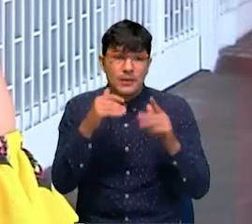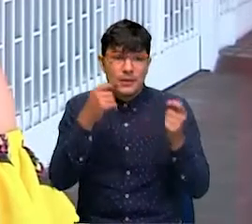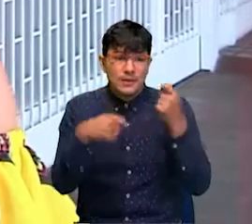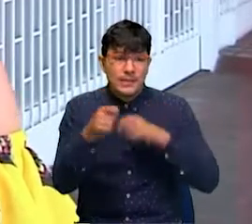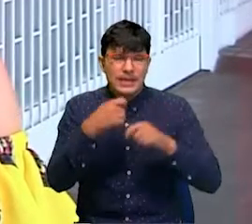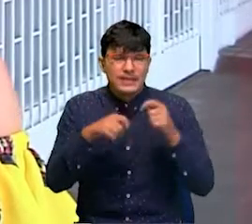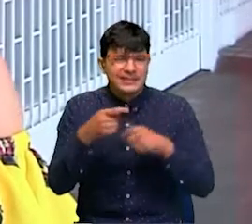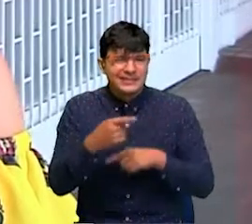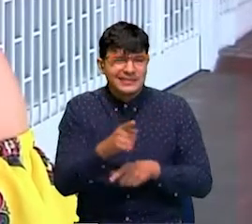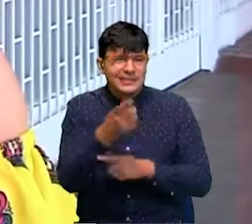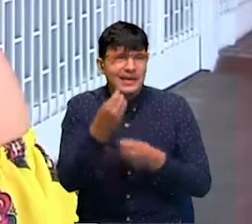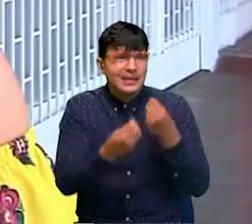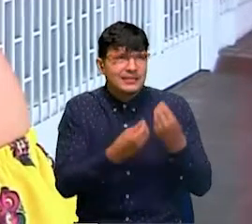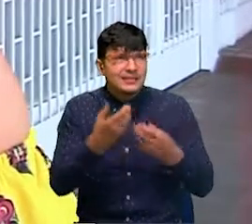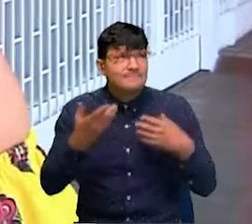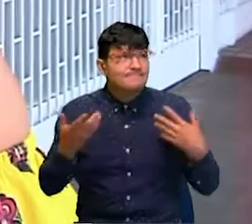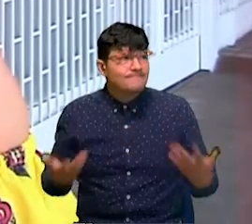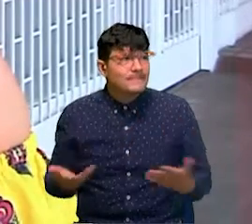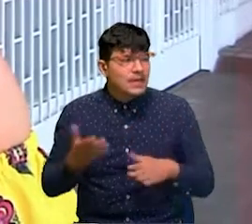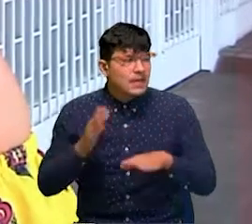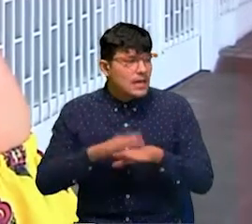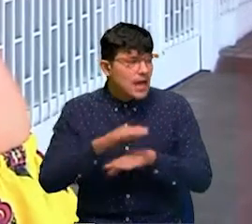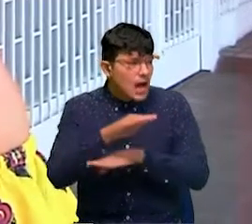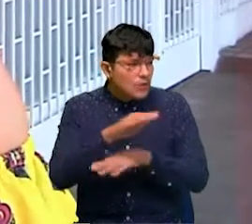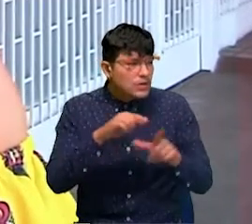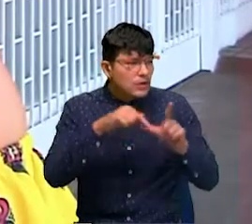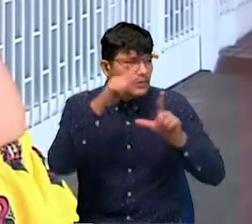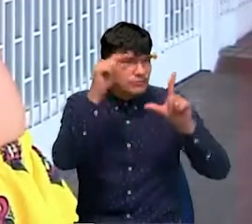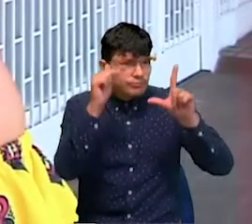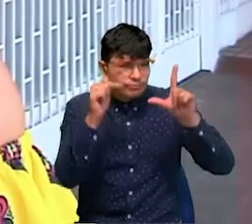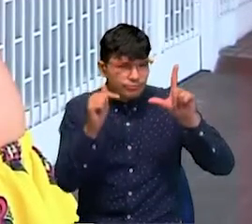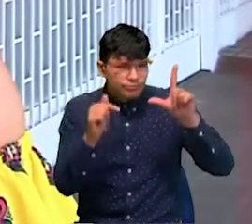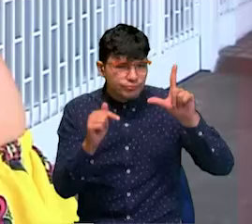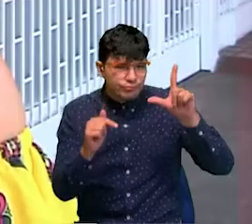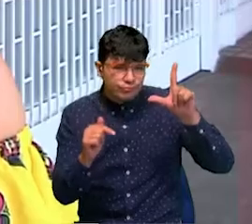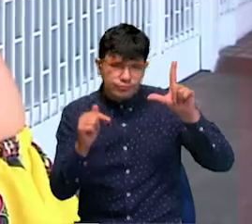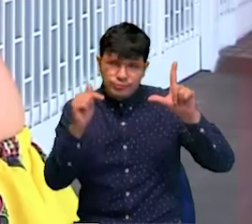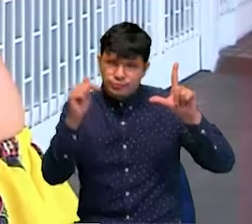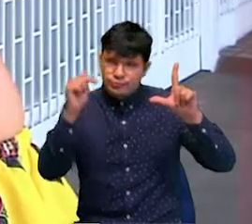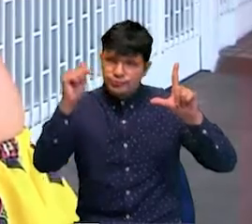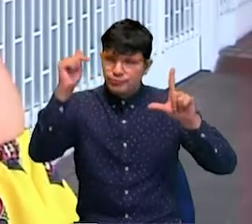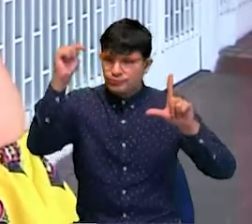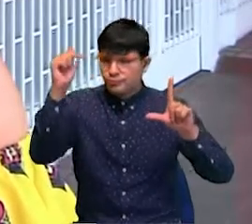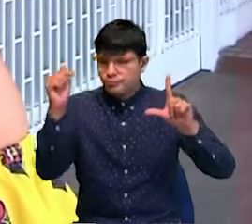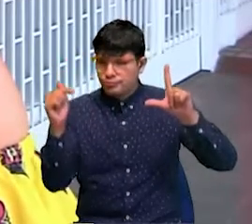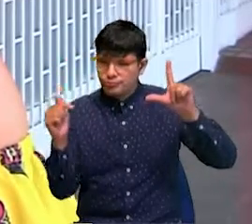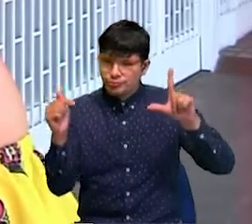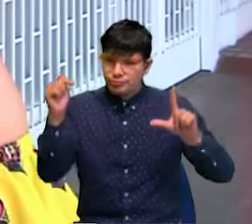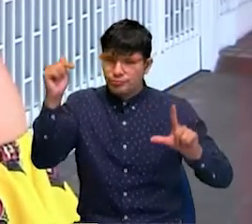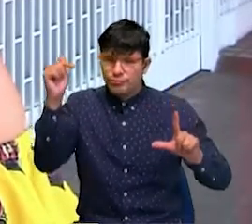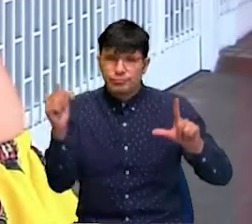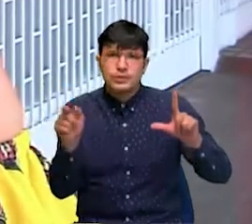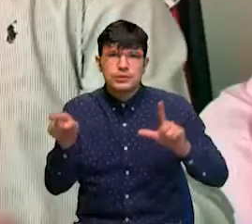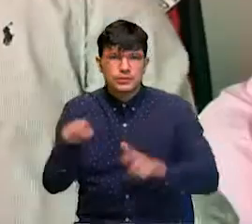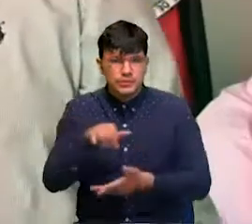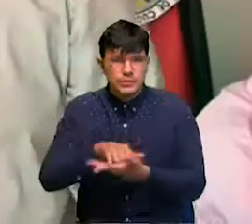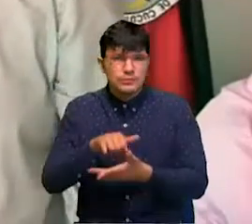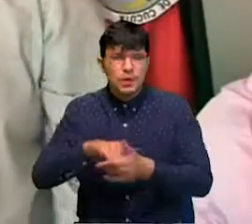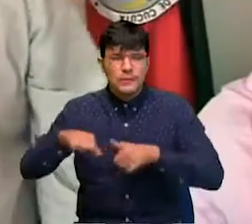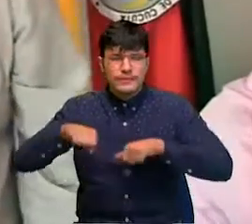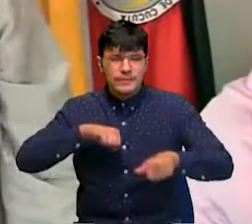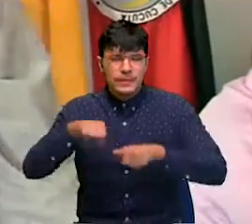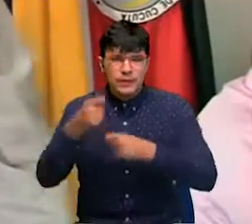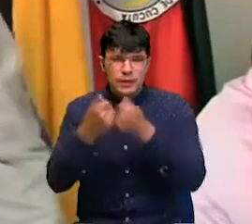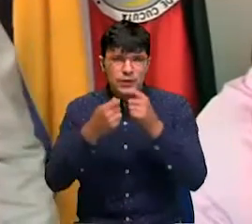también esto generar esos picos de subidas y bajos en el sector de movimiento económico. Por su